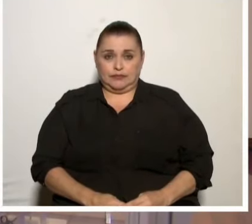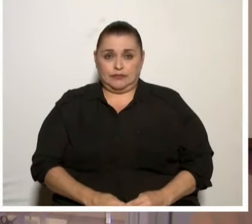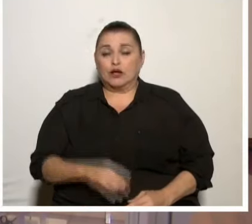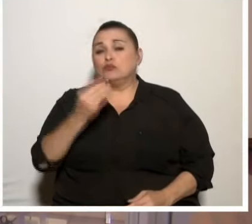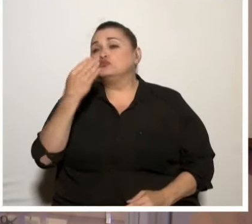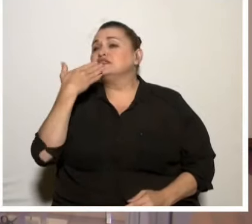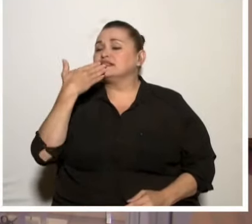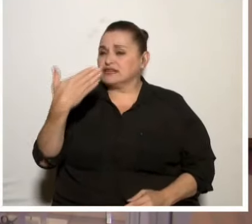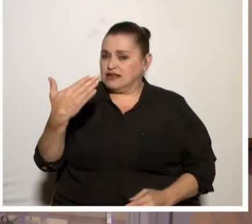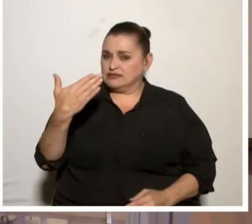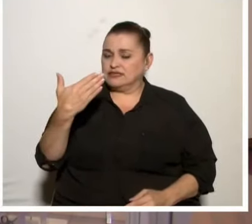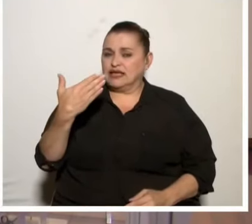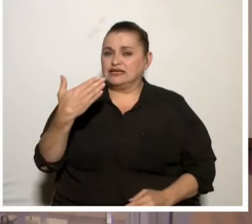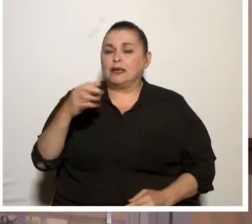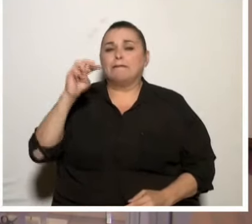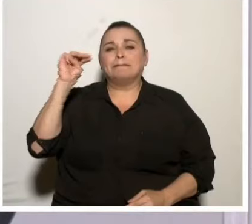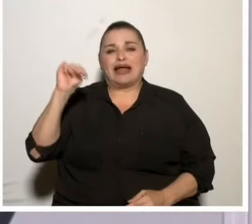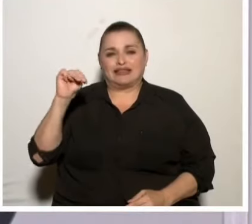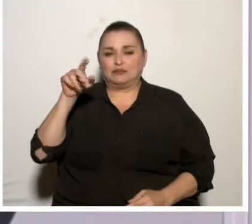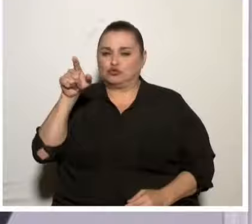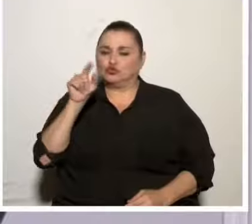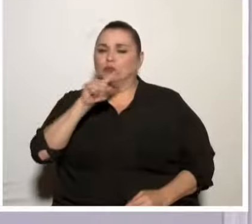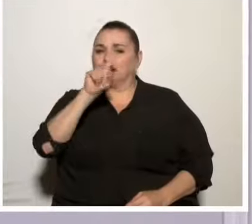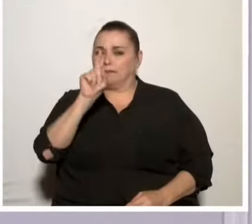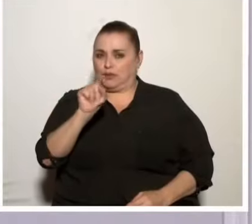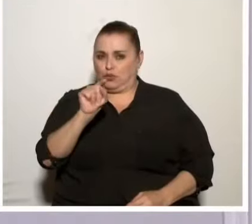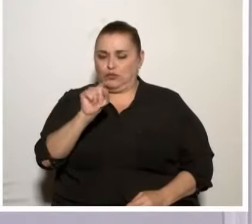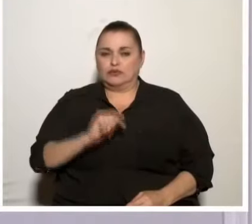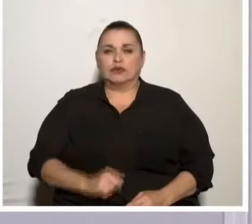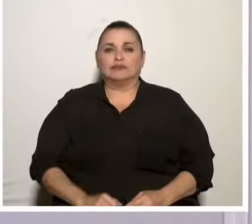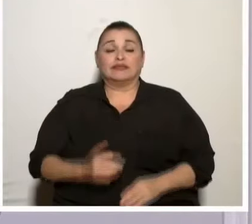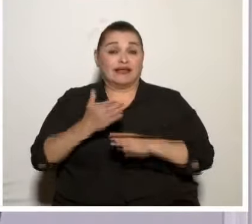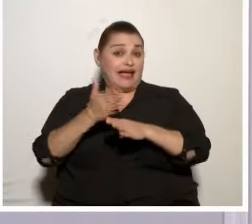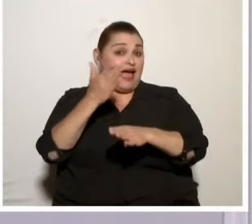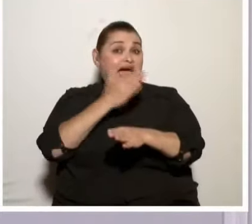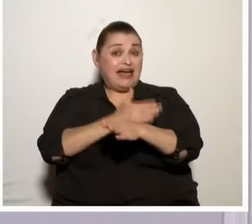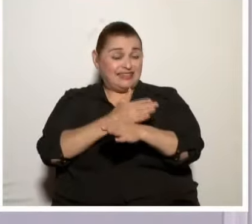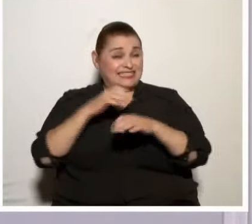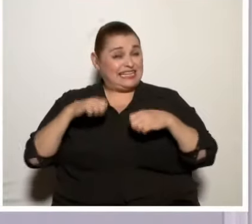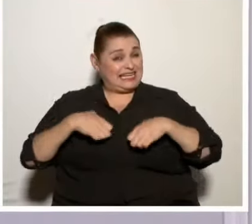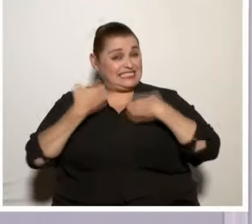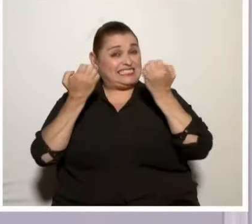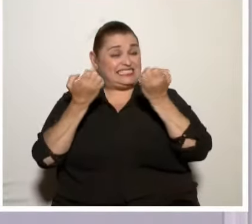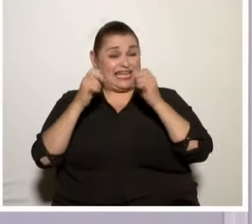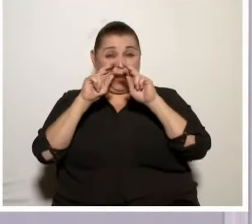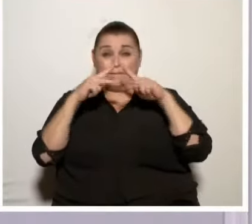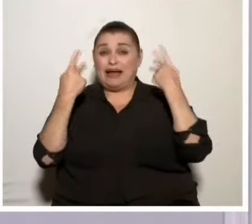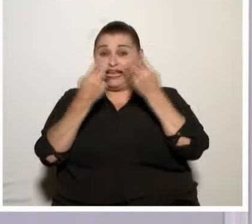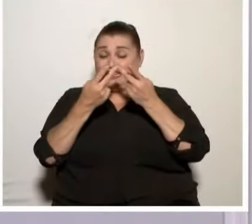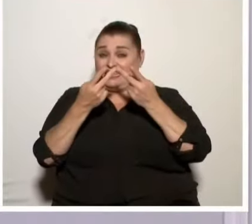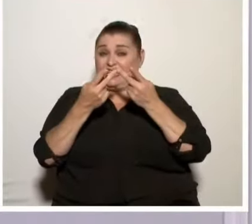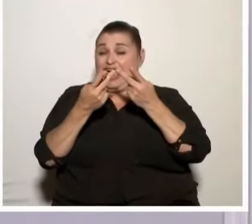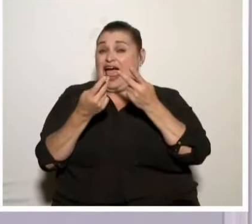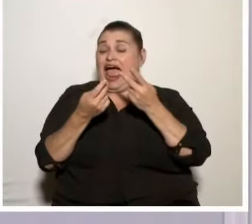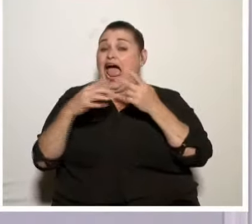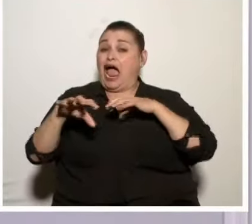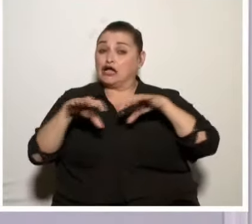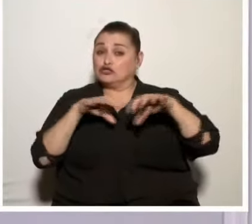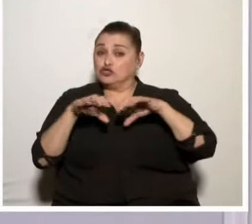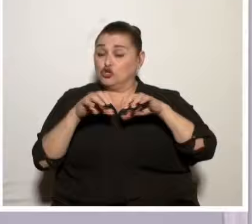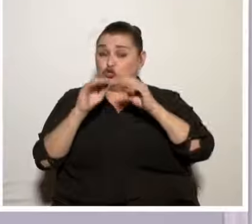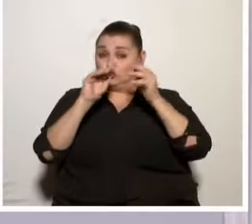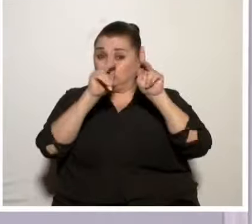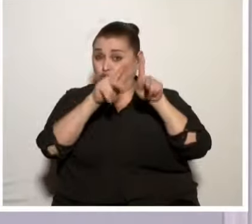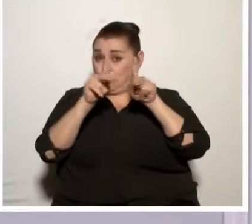Muchas gracias, don Martín, por su pregunta. Antes de que existiera el Partido Acción Ciudadana en